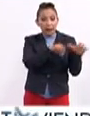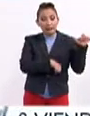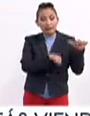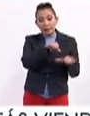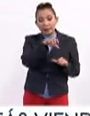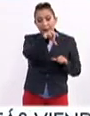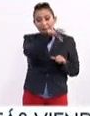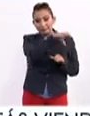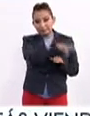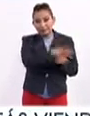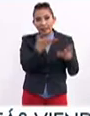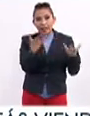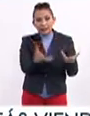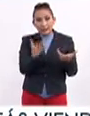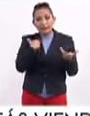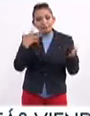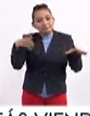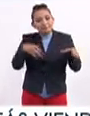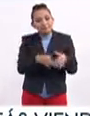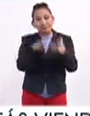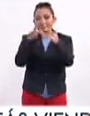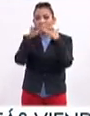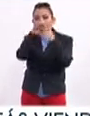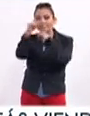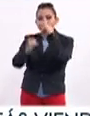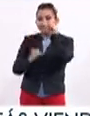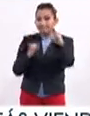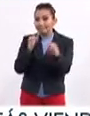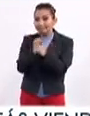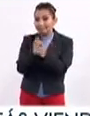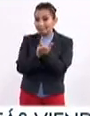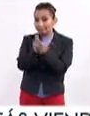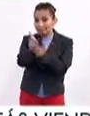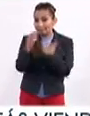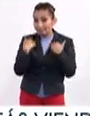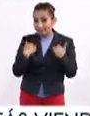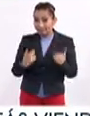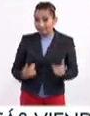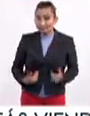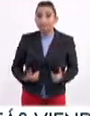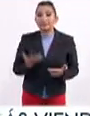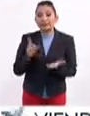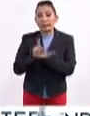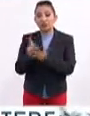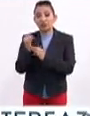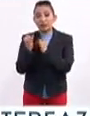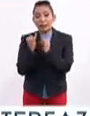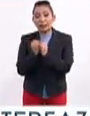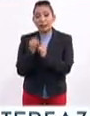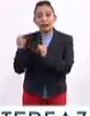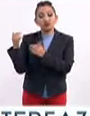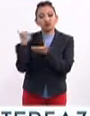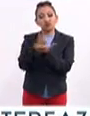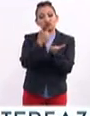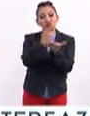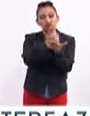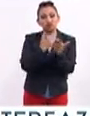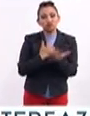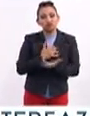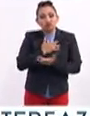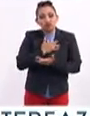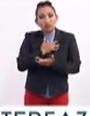con además crear y constituir una red internacional de derechos humanos y derecho internacional humanitario, donde